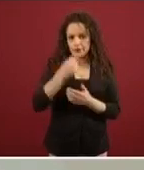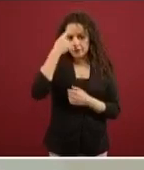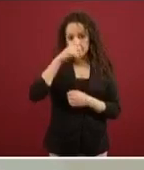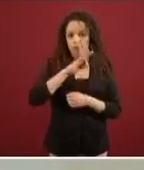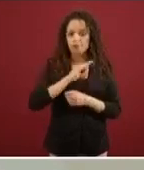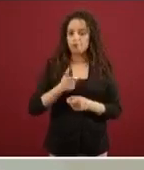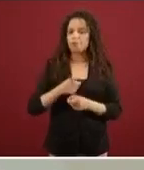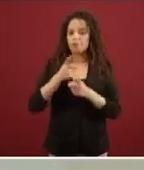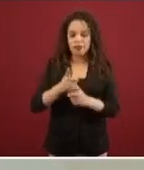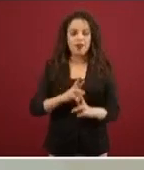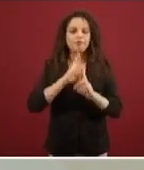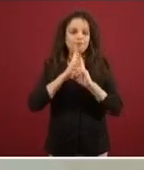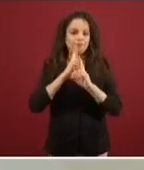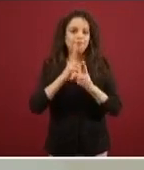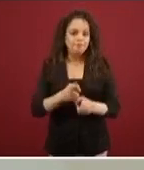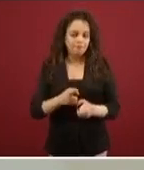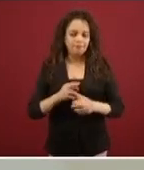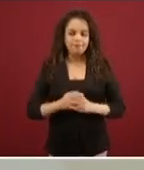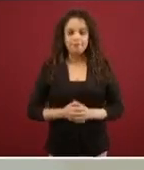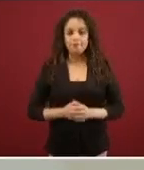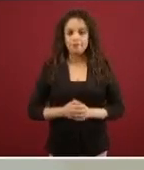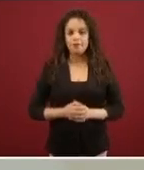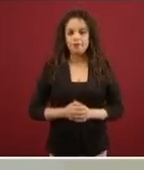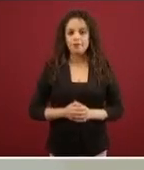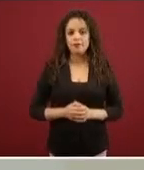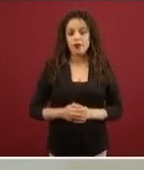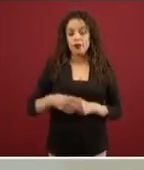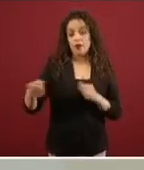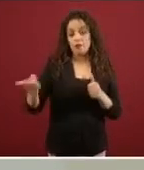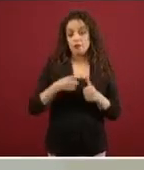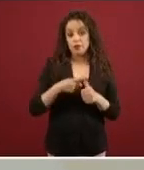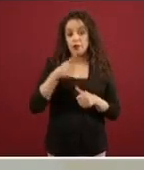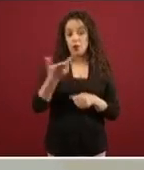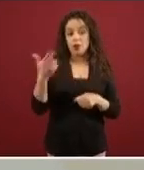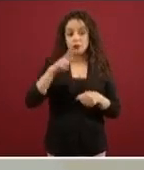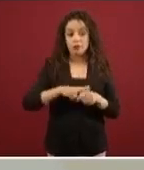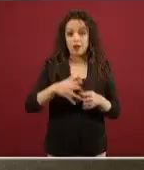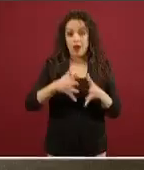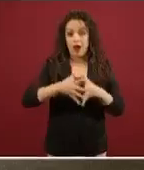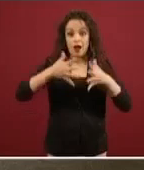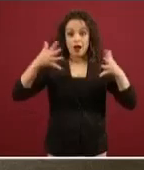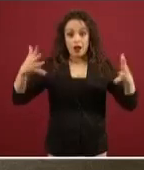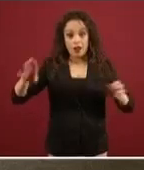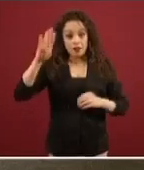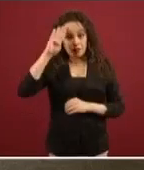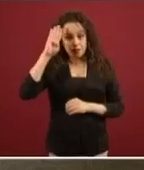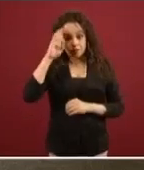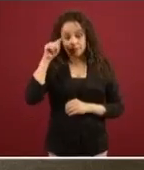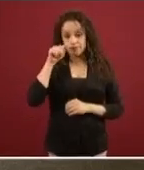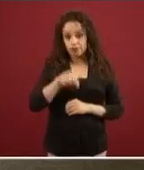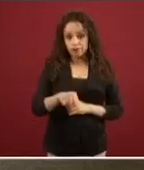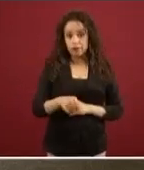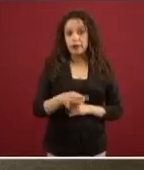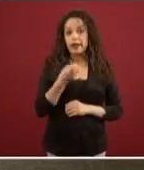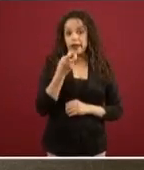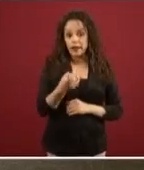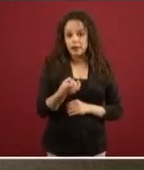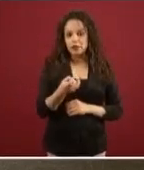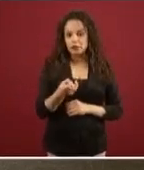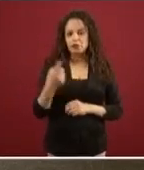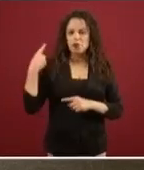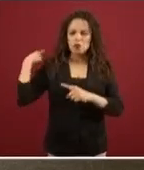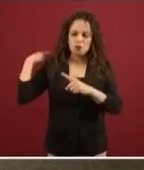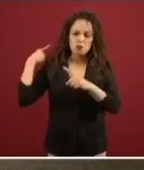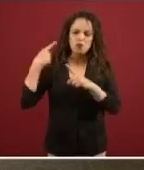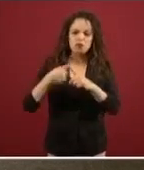que están también en los principales hospitales de alta especialidad, que son hospitales grandes de concentración. Ellos también a lo largo de los años han